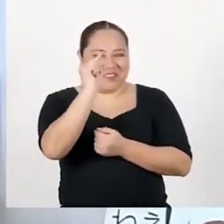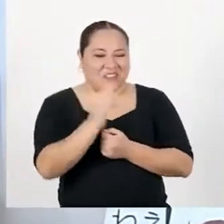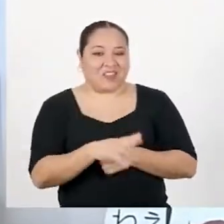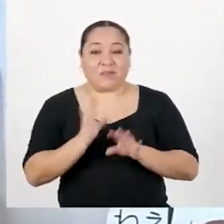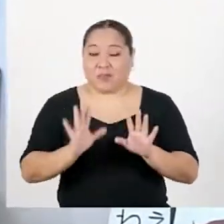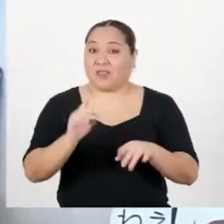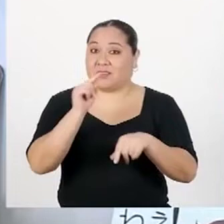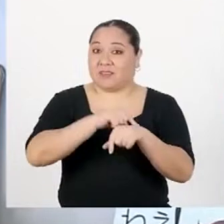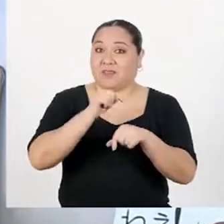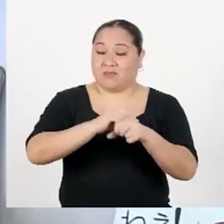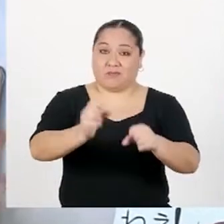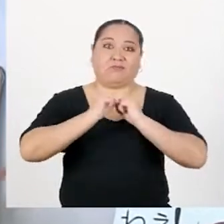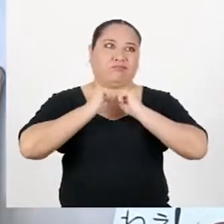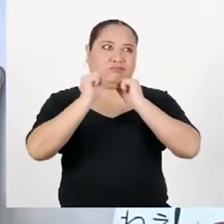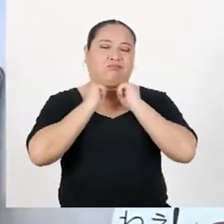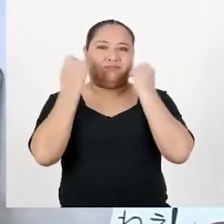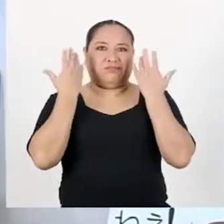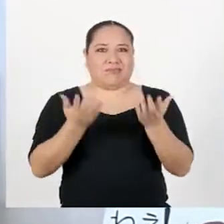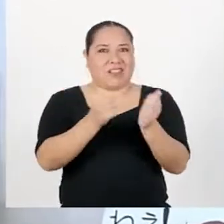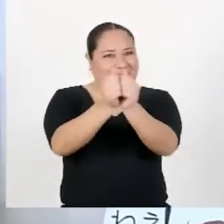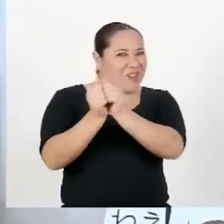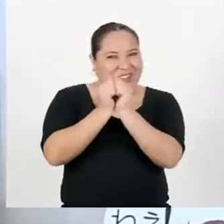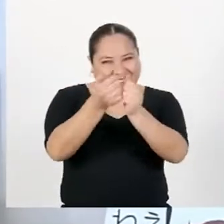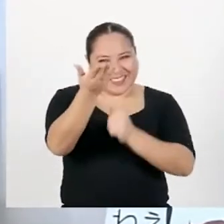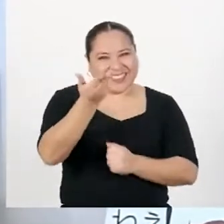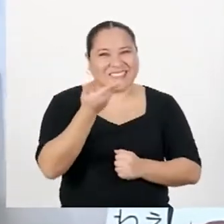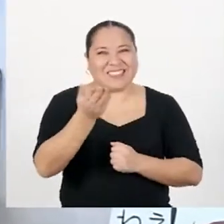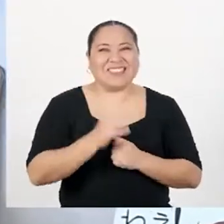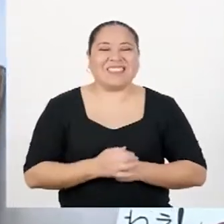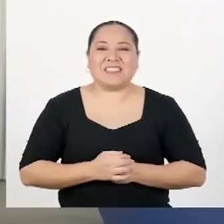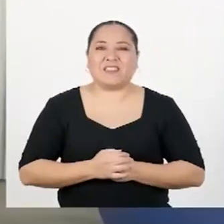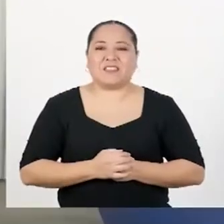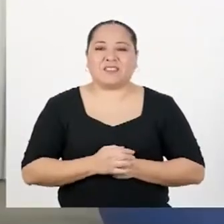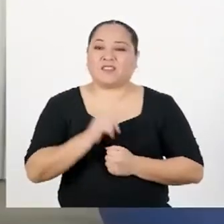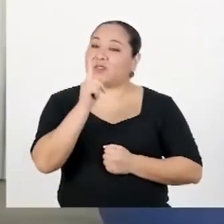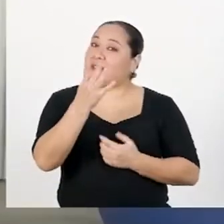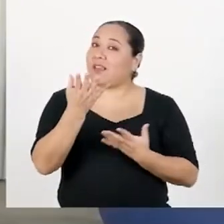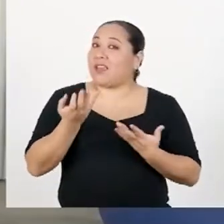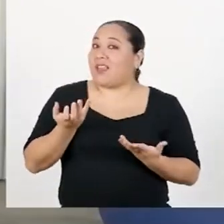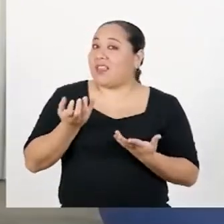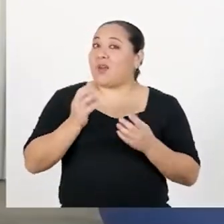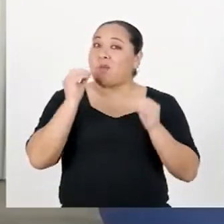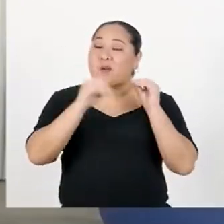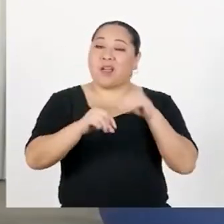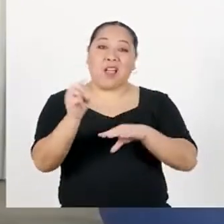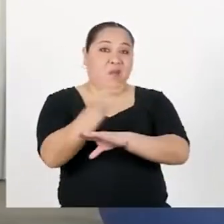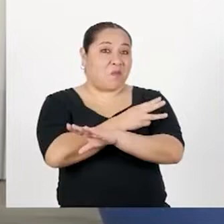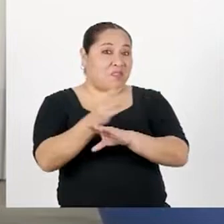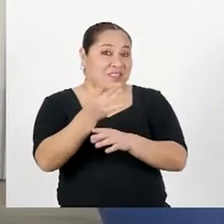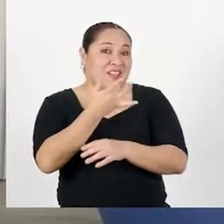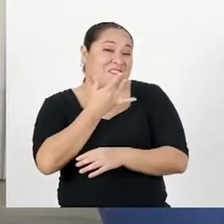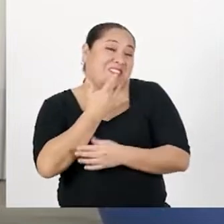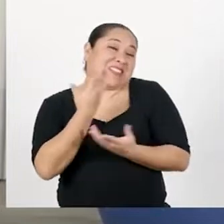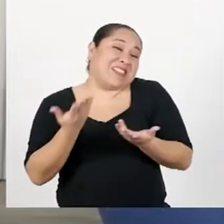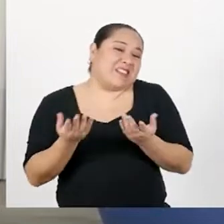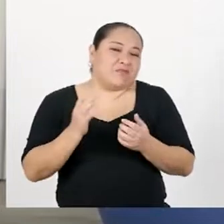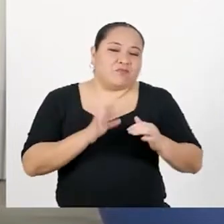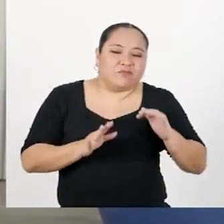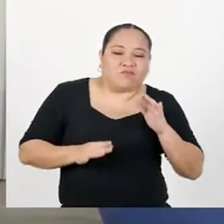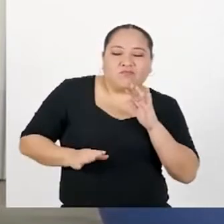poquito, pero es momento de activarnos juntas y juntos. Si lo prefieren, pongan su música favorita